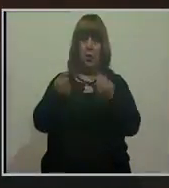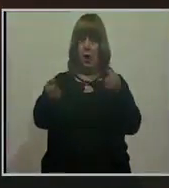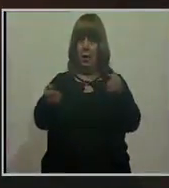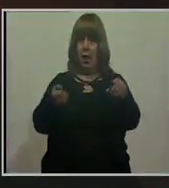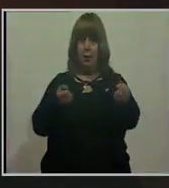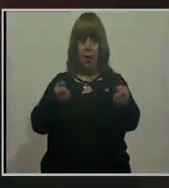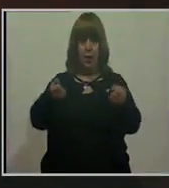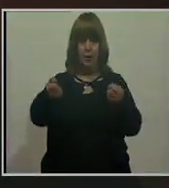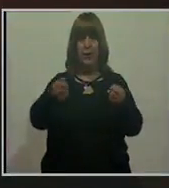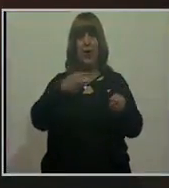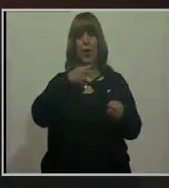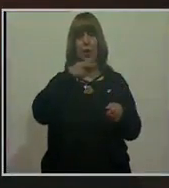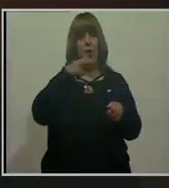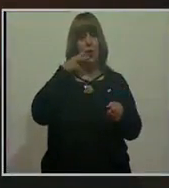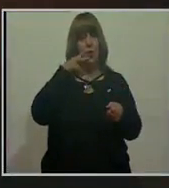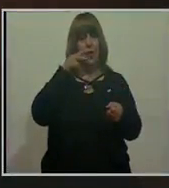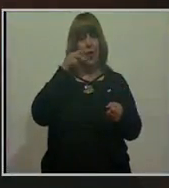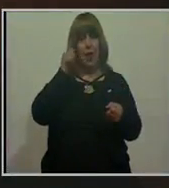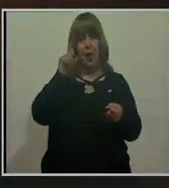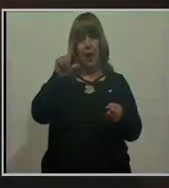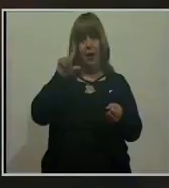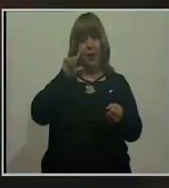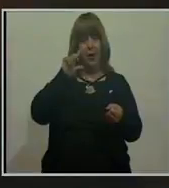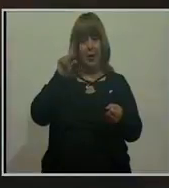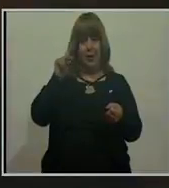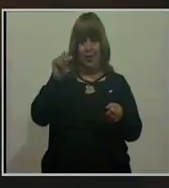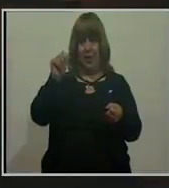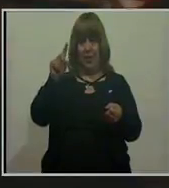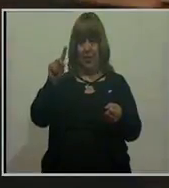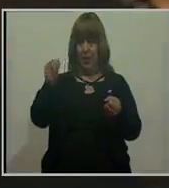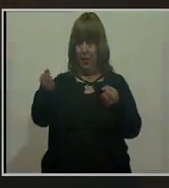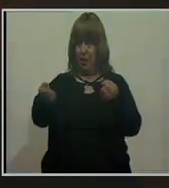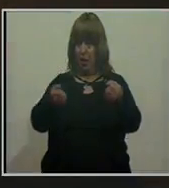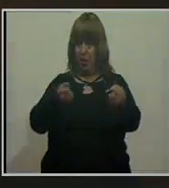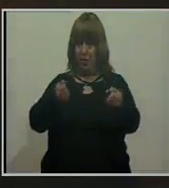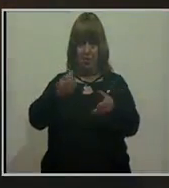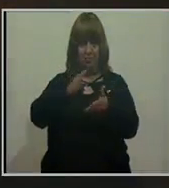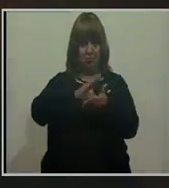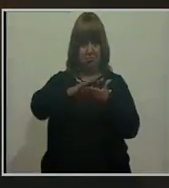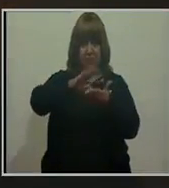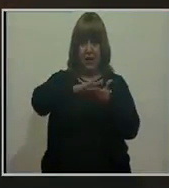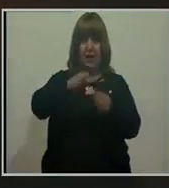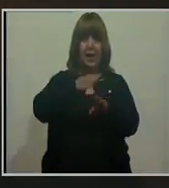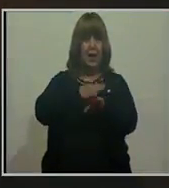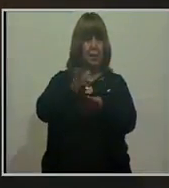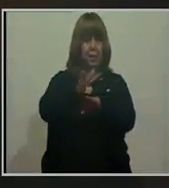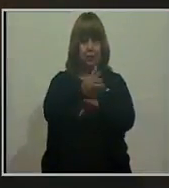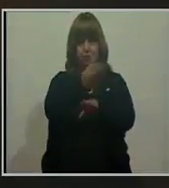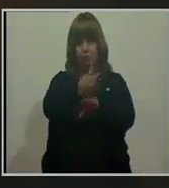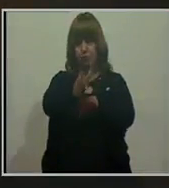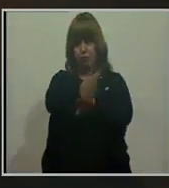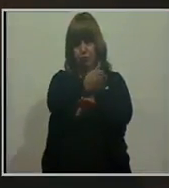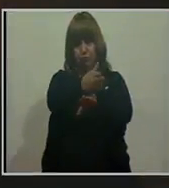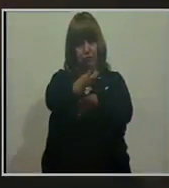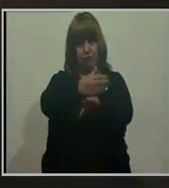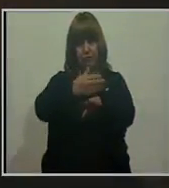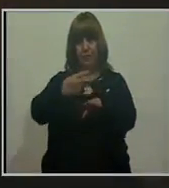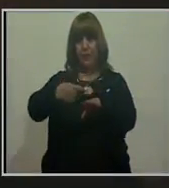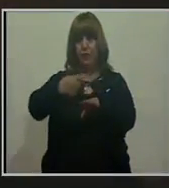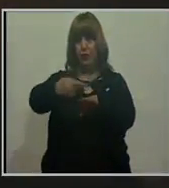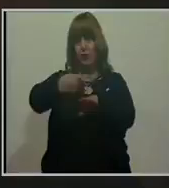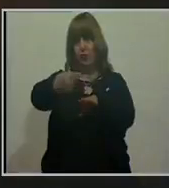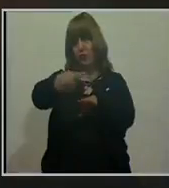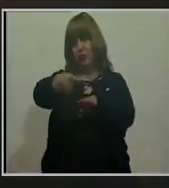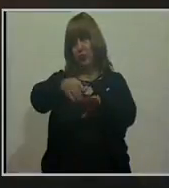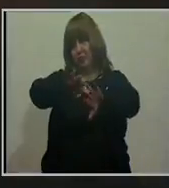del tiempo que vos acabás de mencionar, Pedro, que se da en la cordillera provincial. Amigo, jueves, viernes